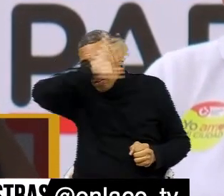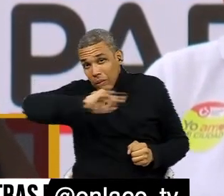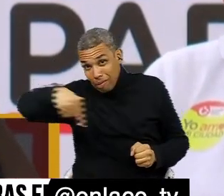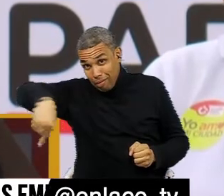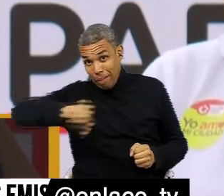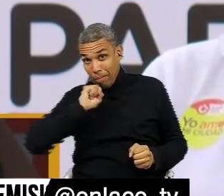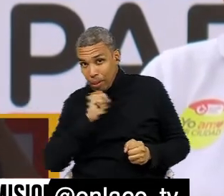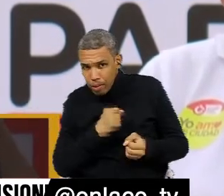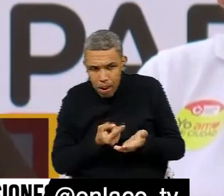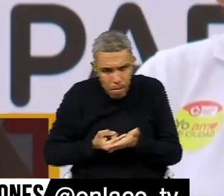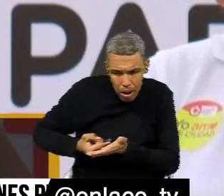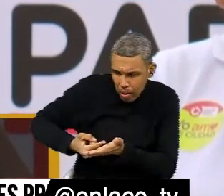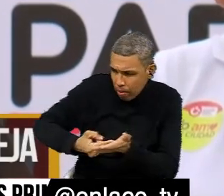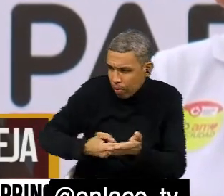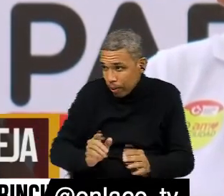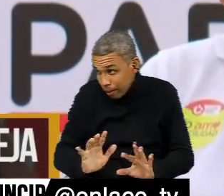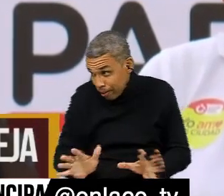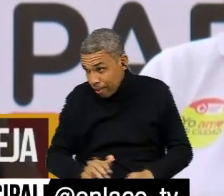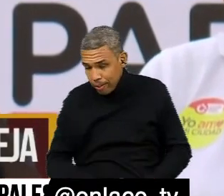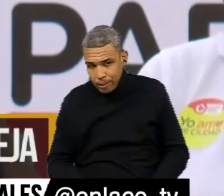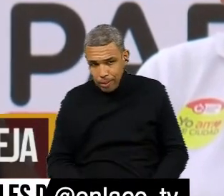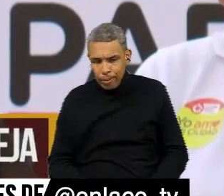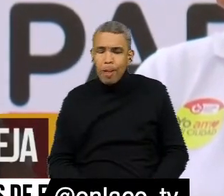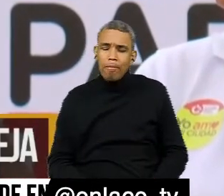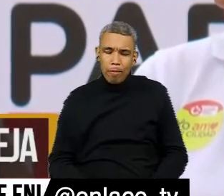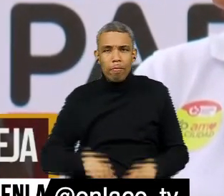decidido realizar el Tedeum a las 7 de la